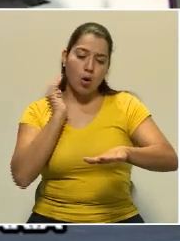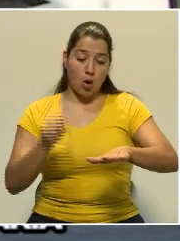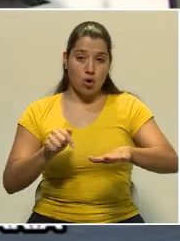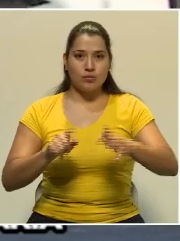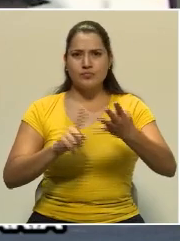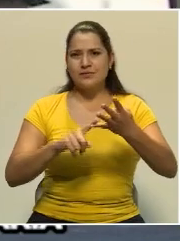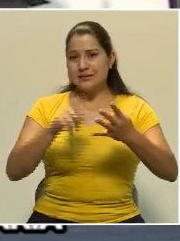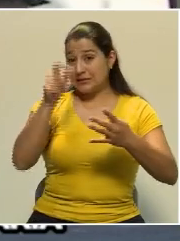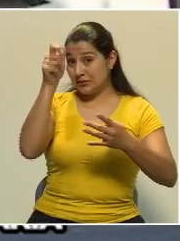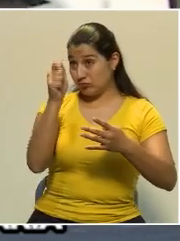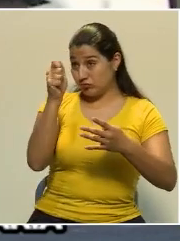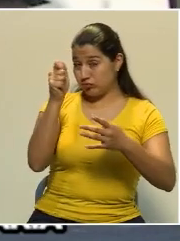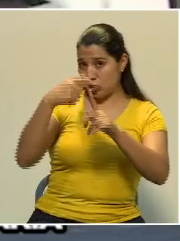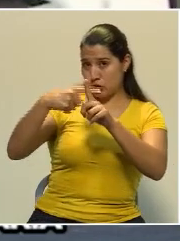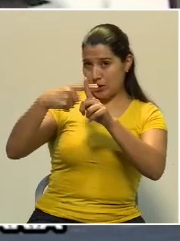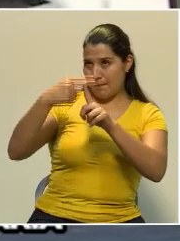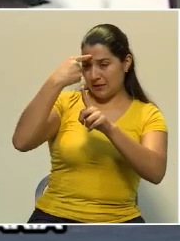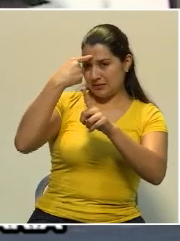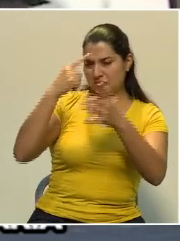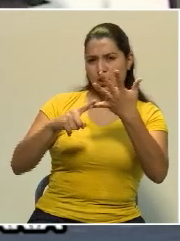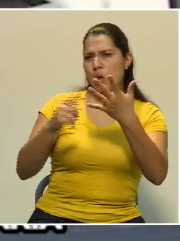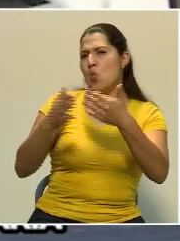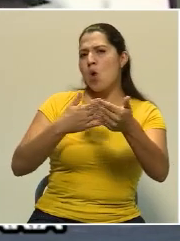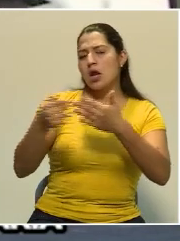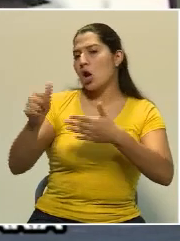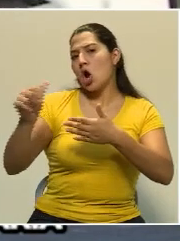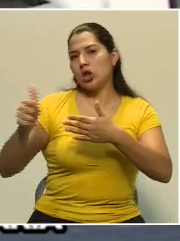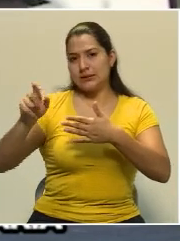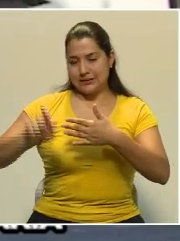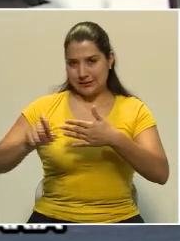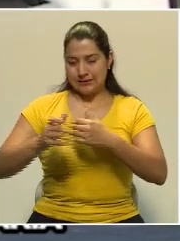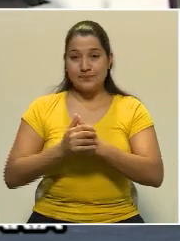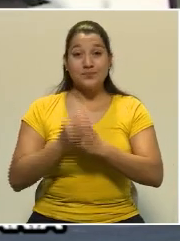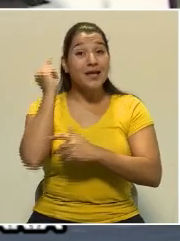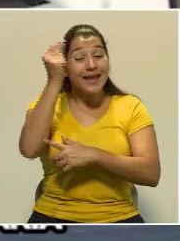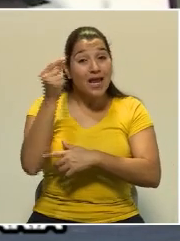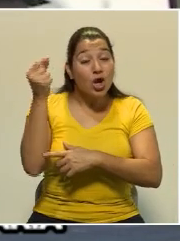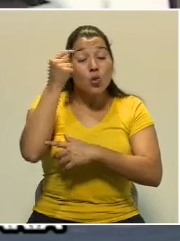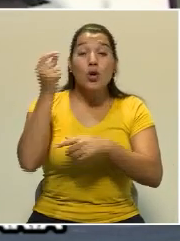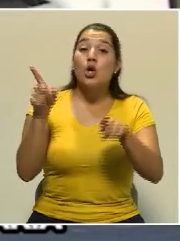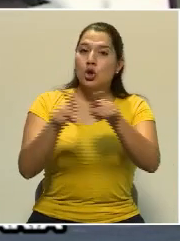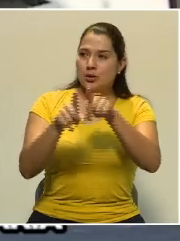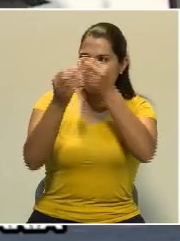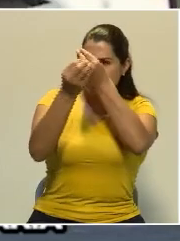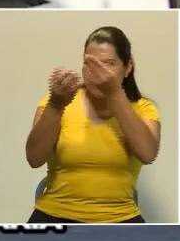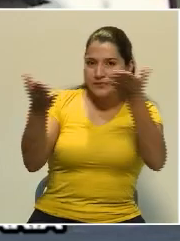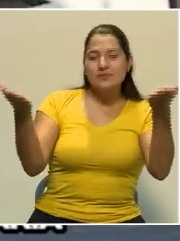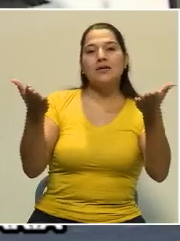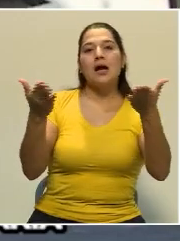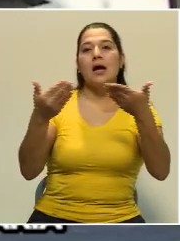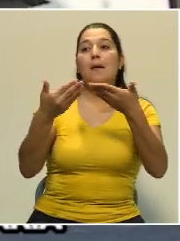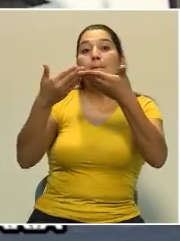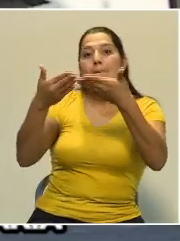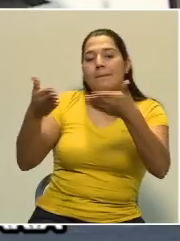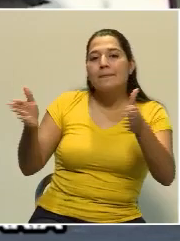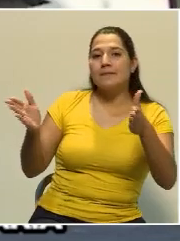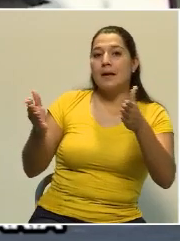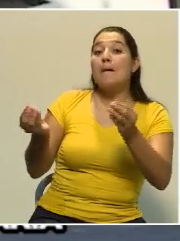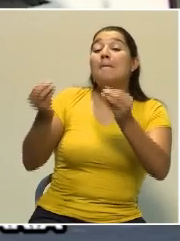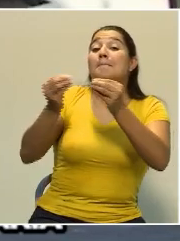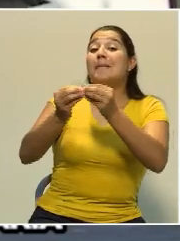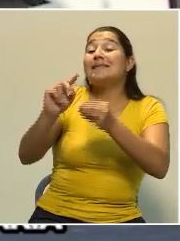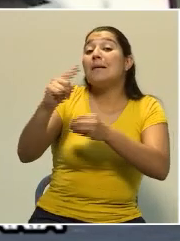de cualquier otra instrucción sanitaria. Además, el gobierno anunció nuevas aperturas comerciales en cuanto al sector turismo a partir del 1